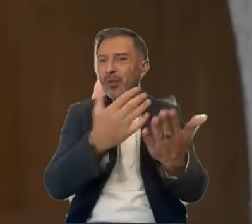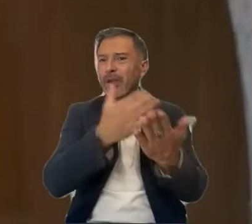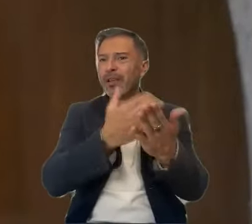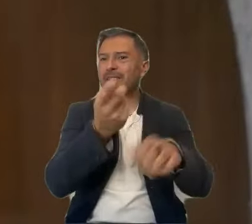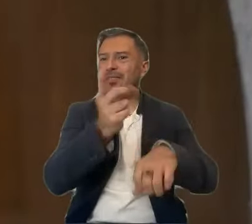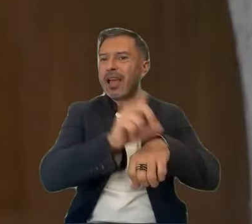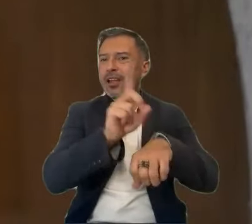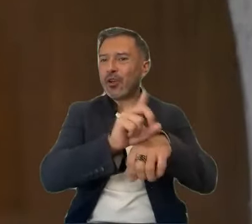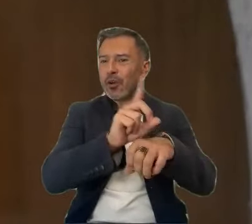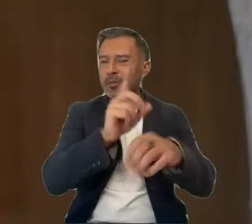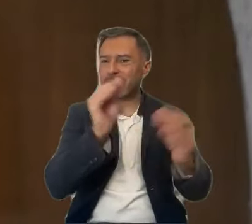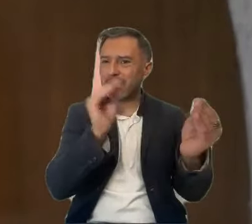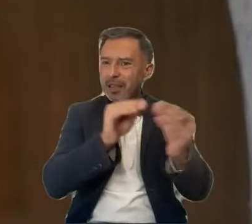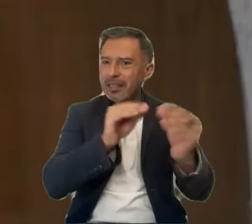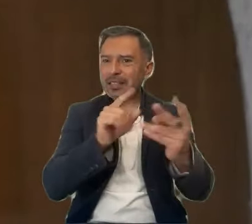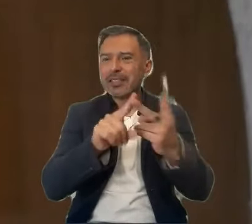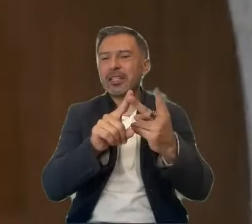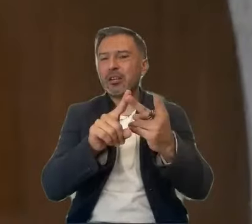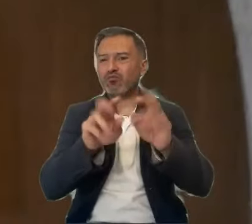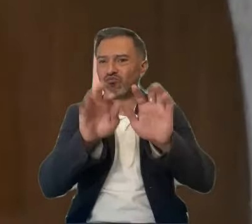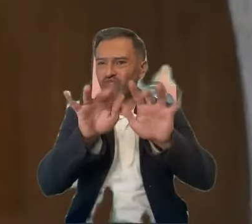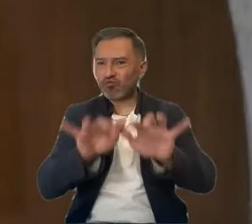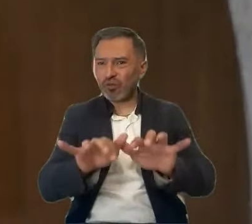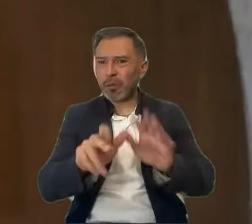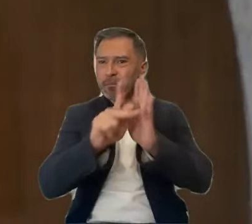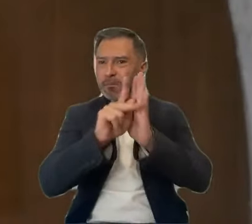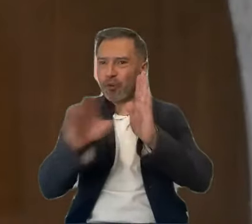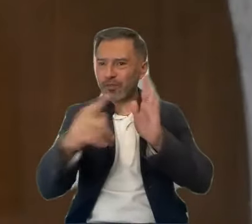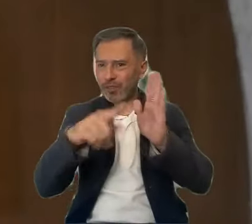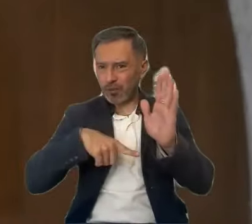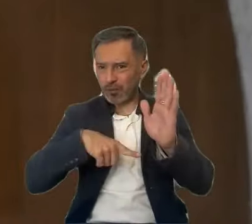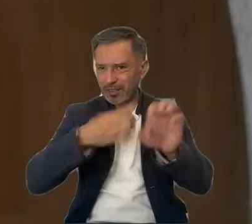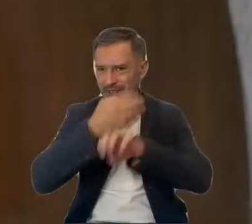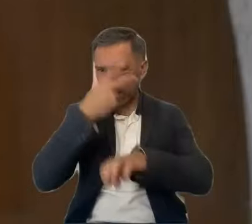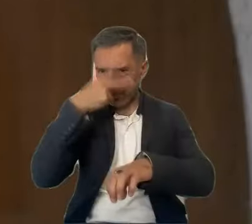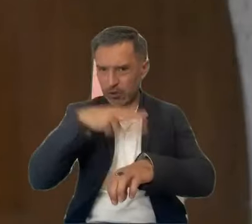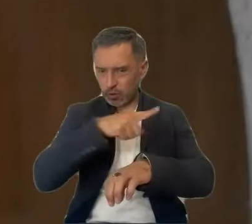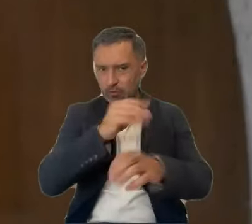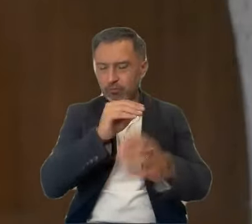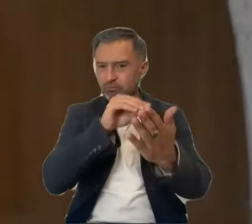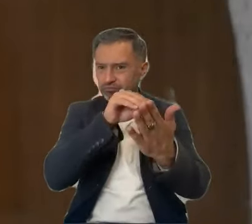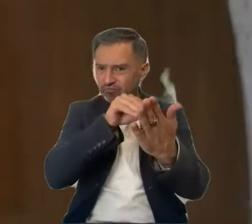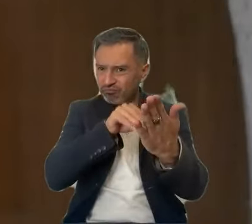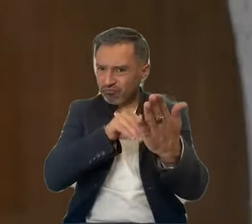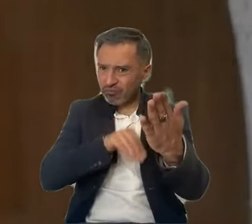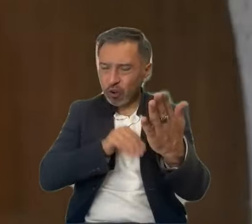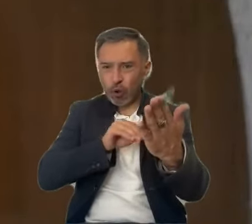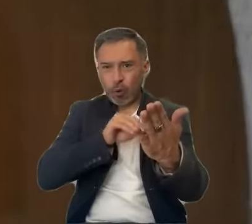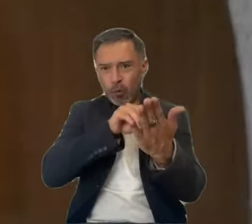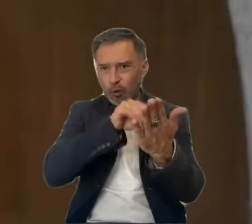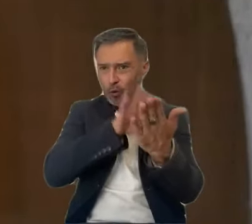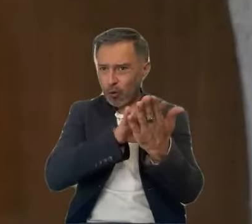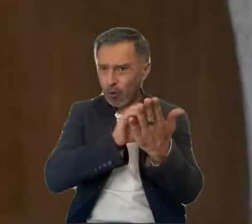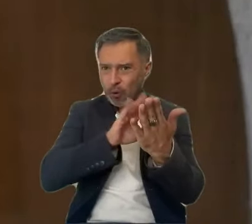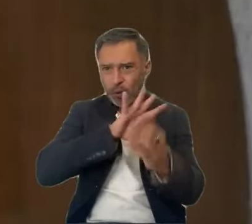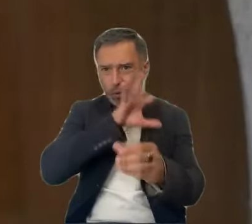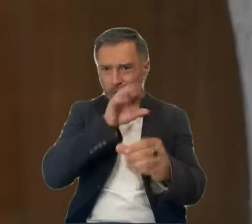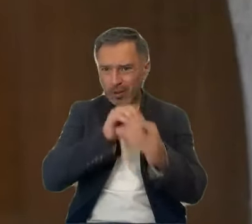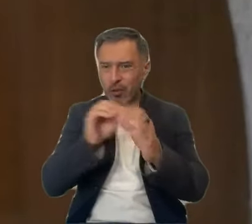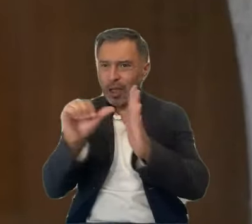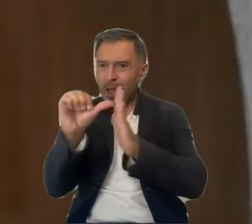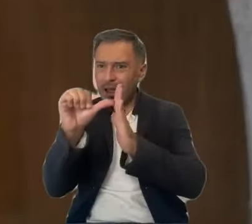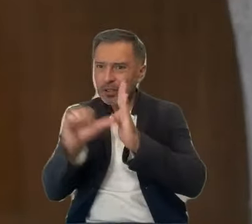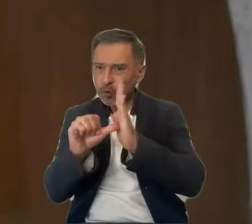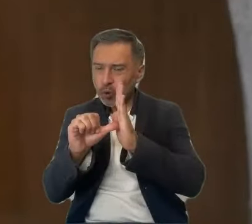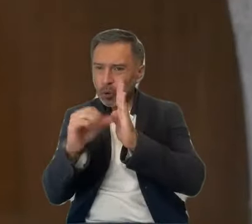y toda la iniciativa, que es la que realmente trae el articulado de este proyecto